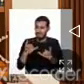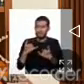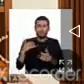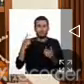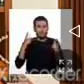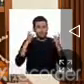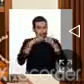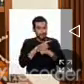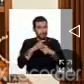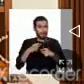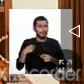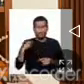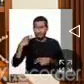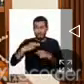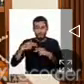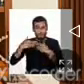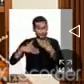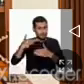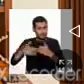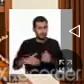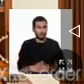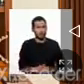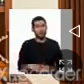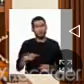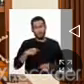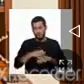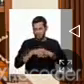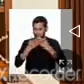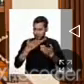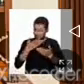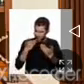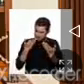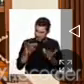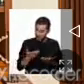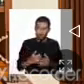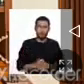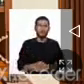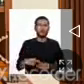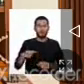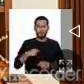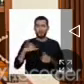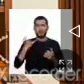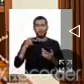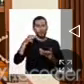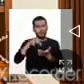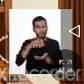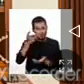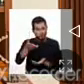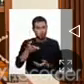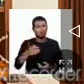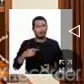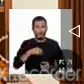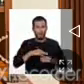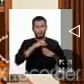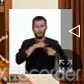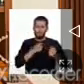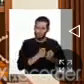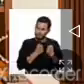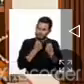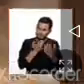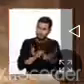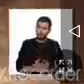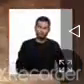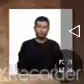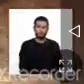tan difíciles que se avecinan. Les deseo lo mejor y allá estoy presente con ustedes de espíritu y corazón.